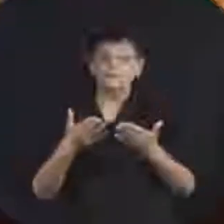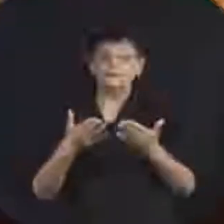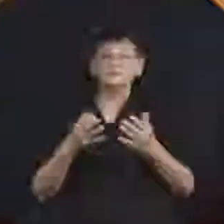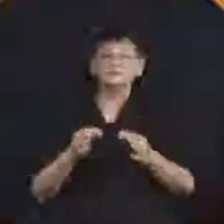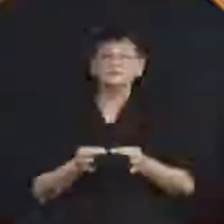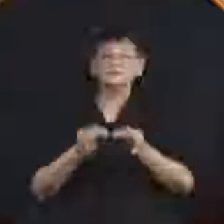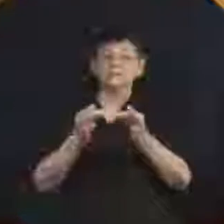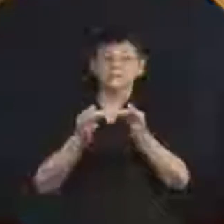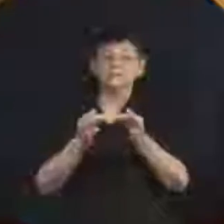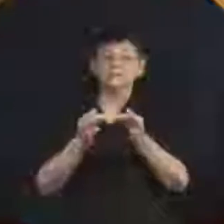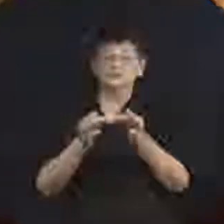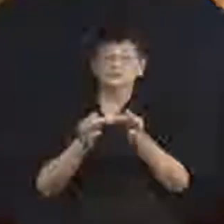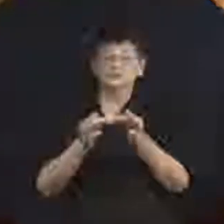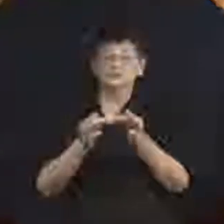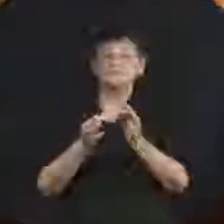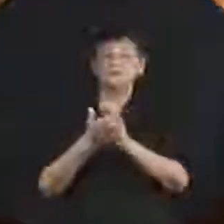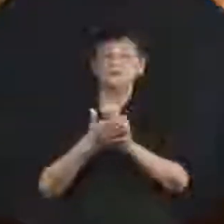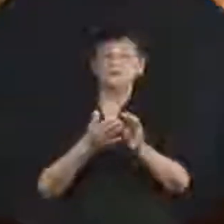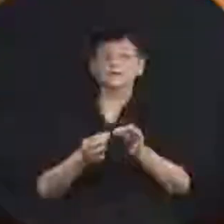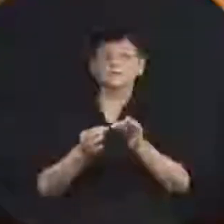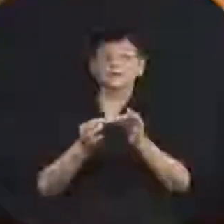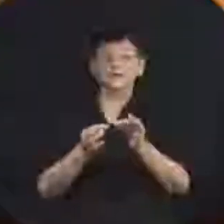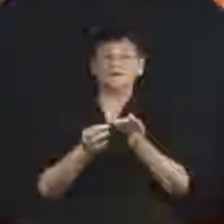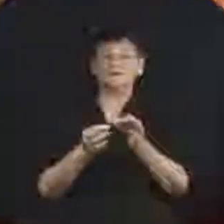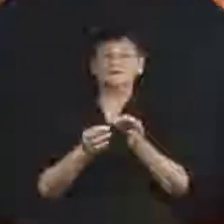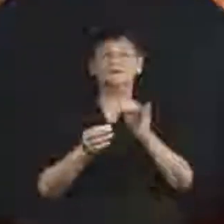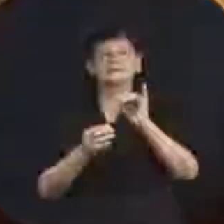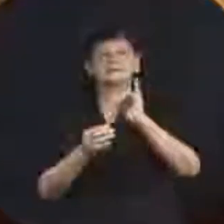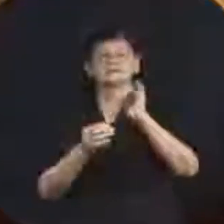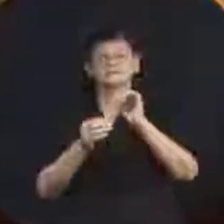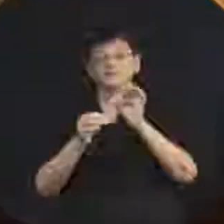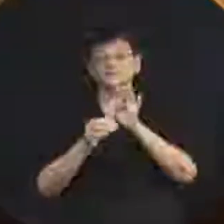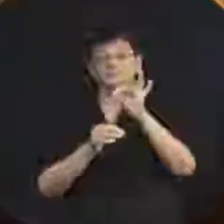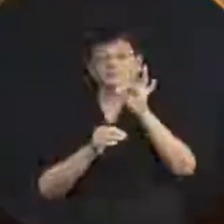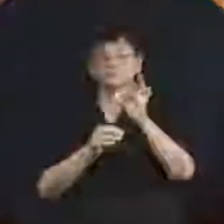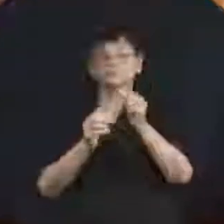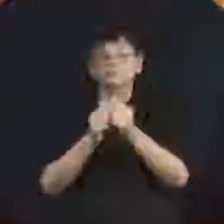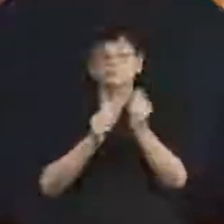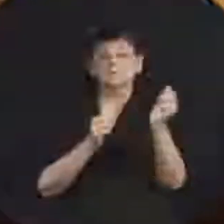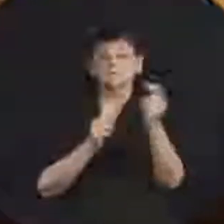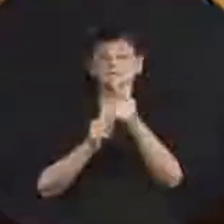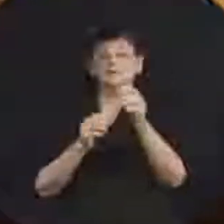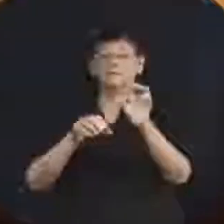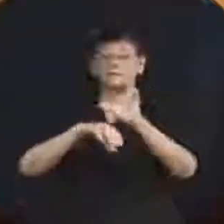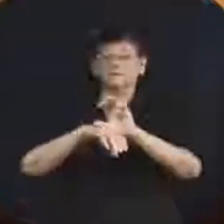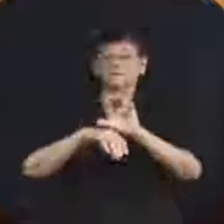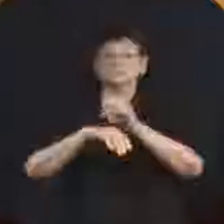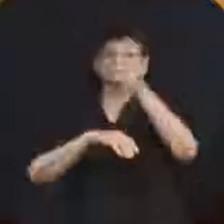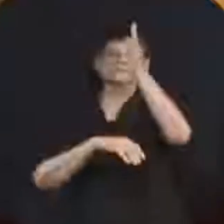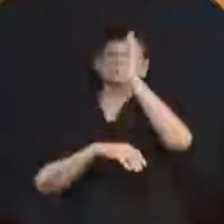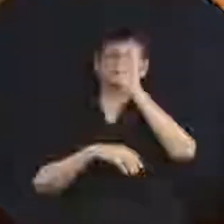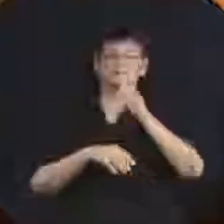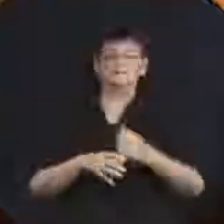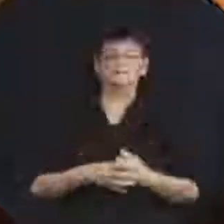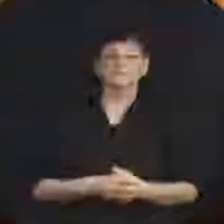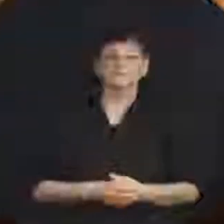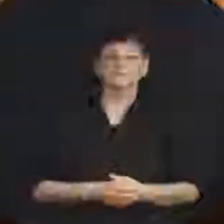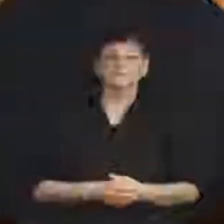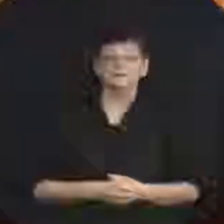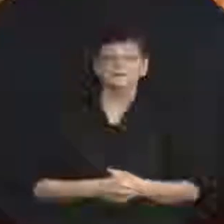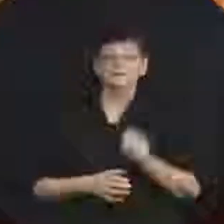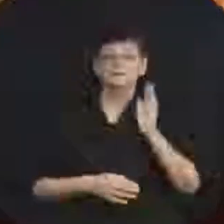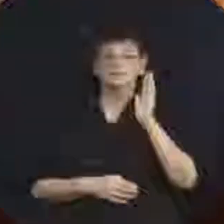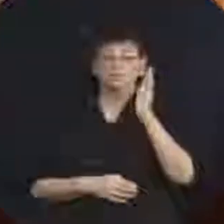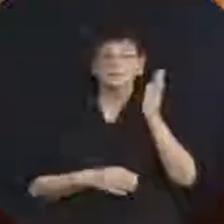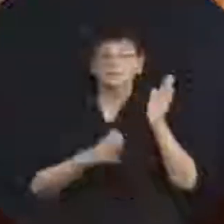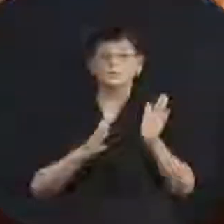la celebración de la Santa Eucaristía en comunión espiritual con toda la Iglesia de Dios.